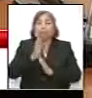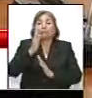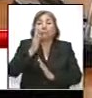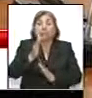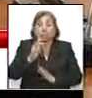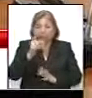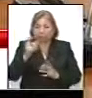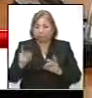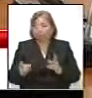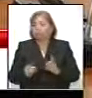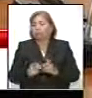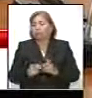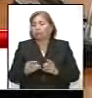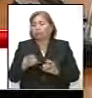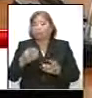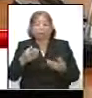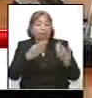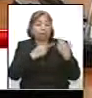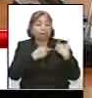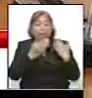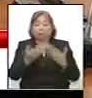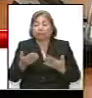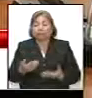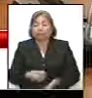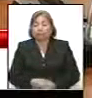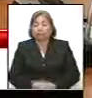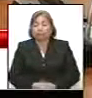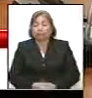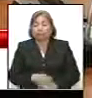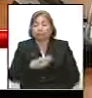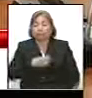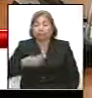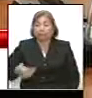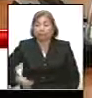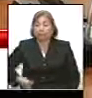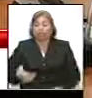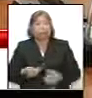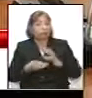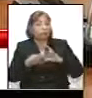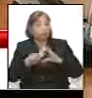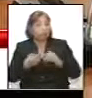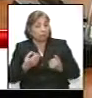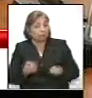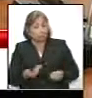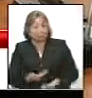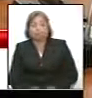lista, los cargos en el Ministerio de Energía y Minas.